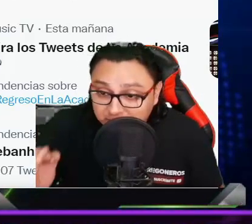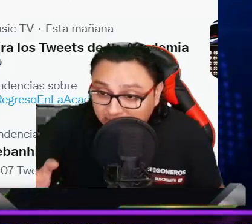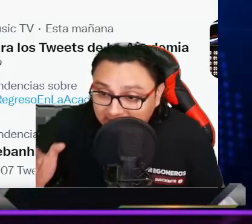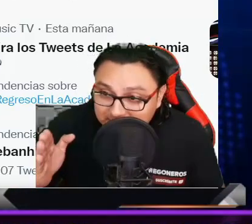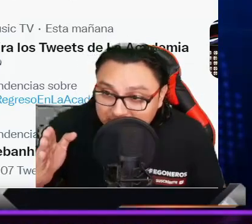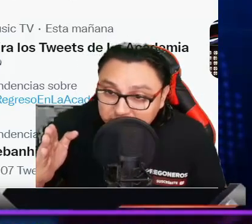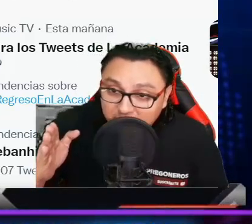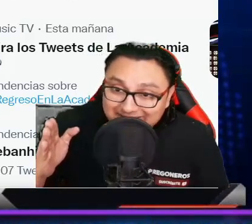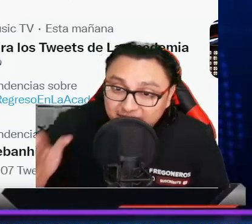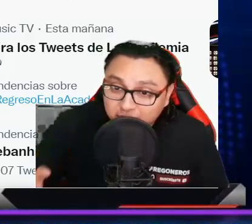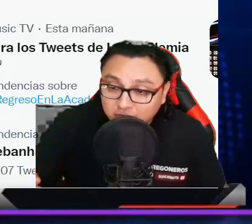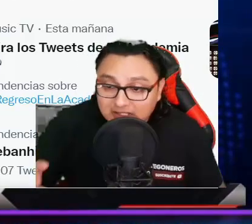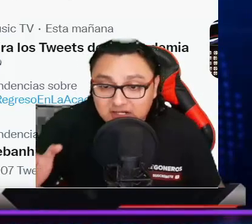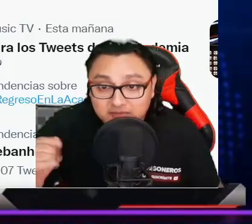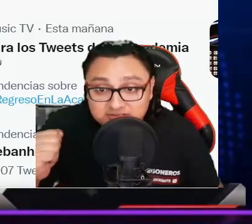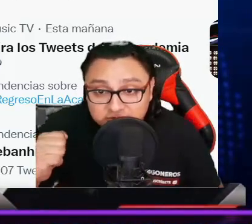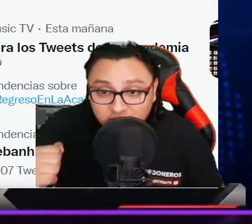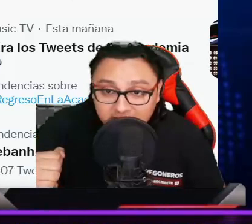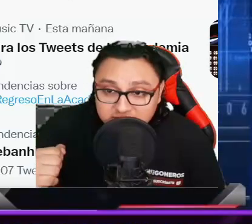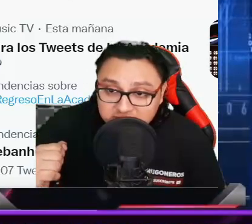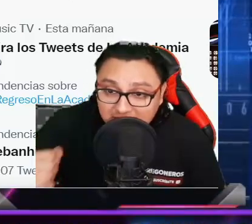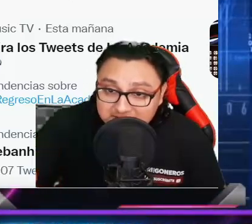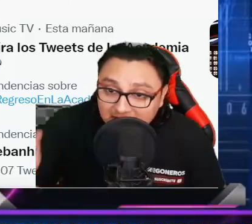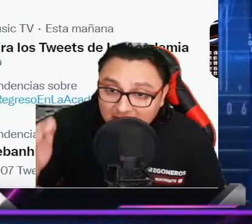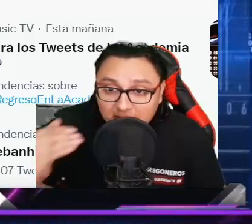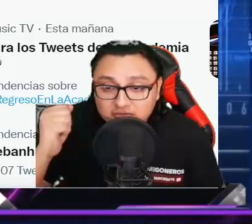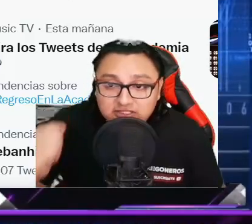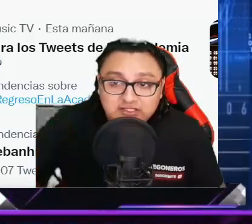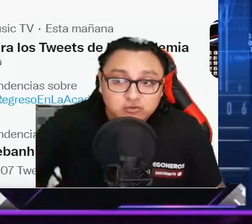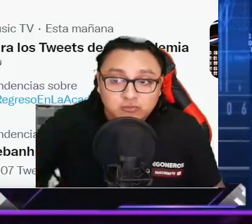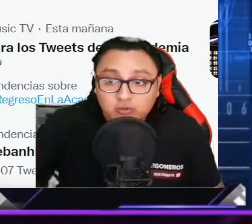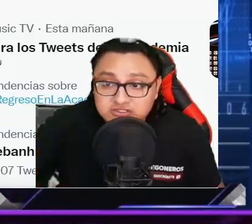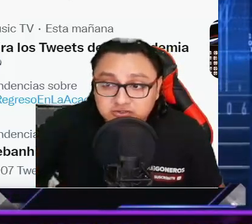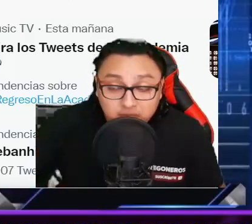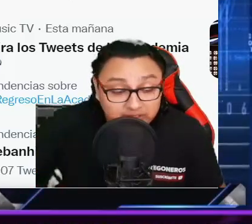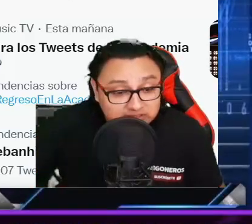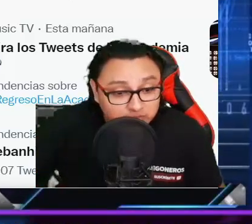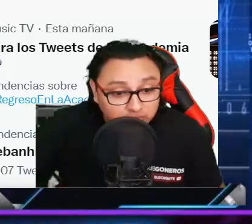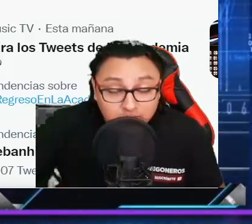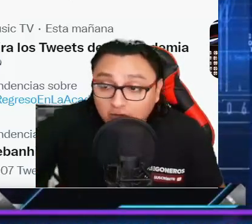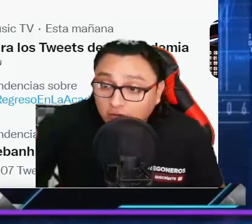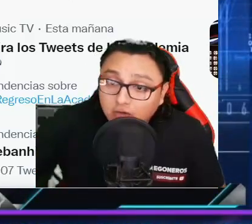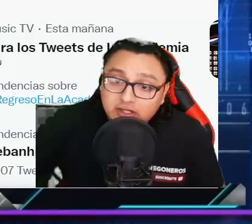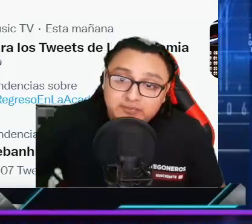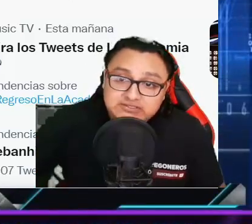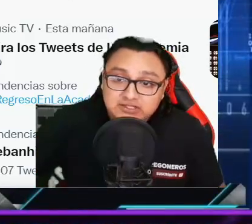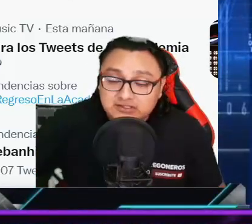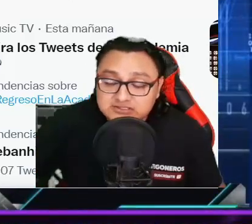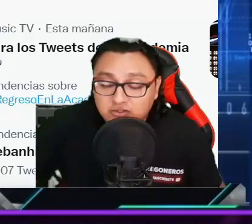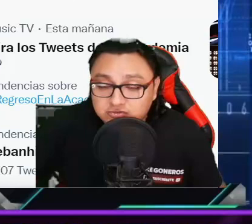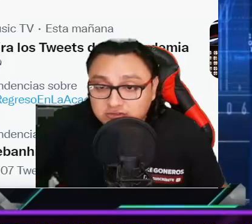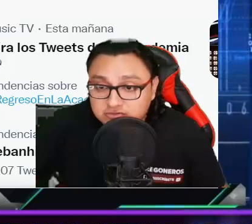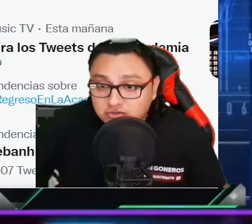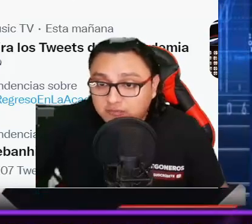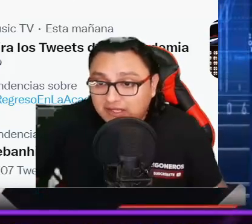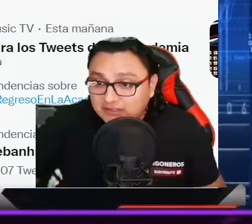Gutiérrez Müller, y así presumieron esta foto a través de sus redes sociales. AMLO sale rumbo a Washington para su reunión con el presidente de